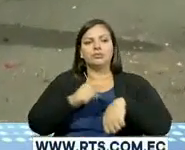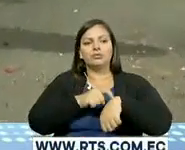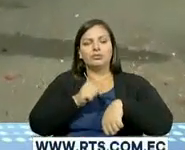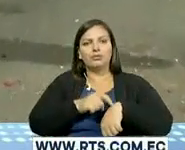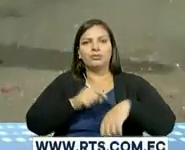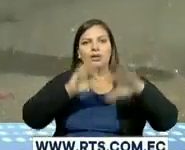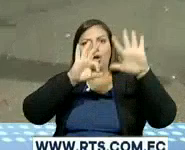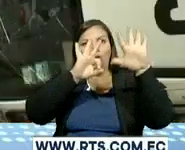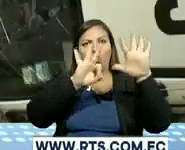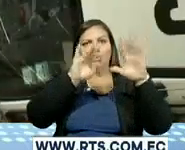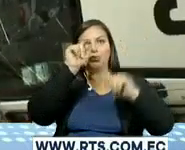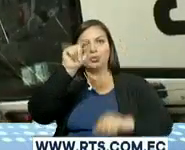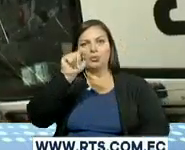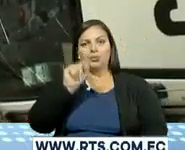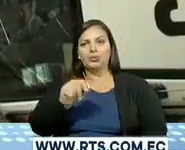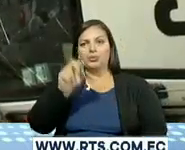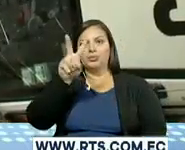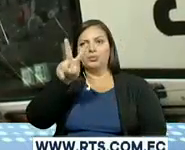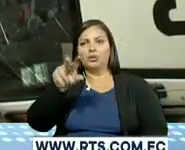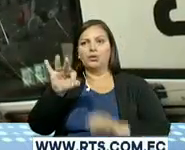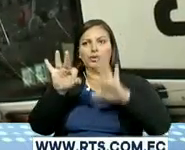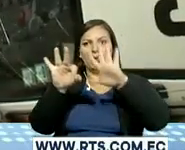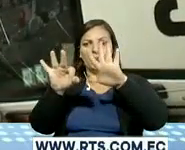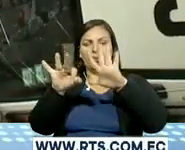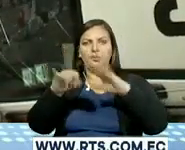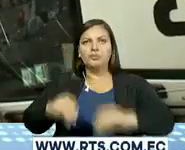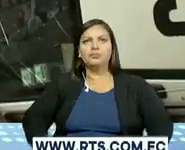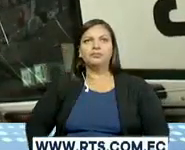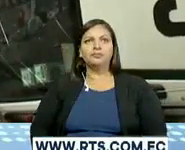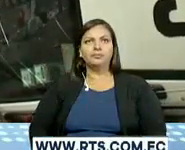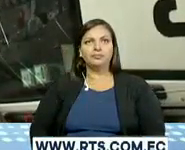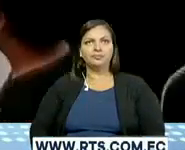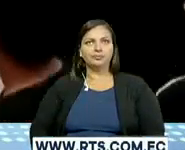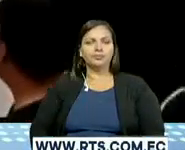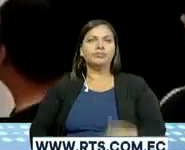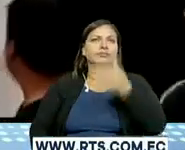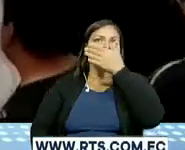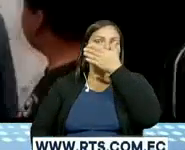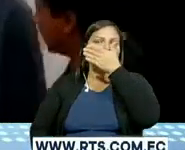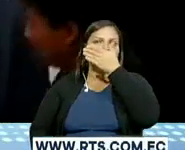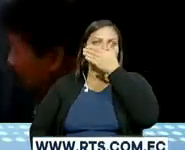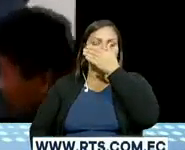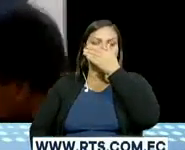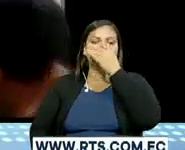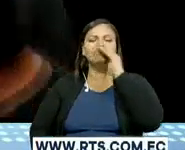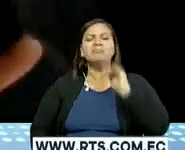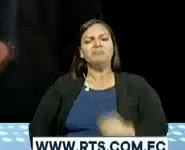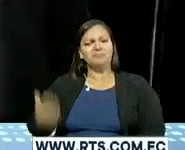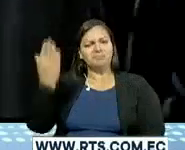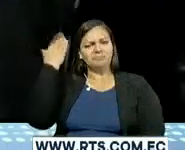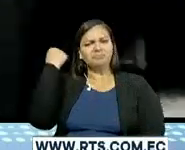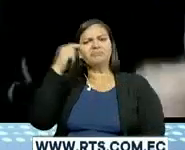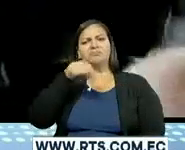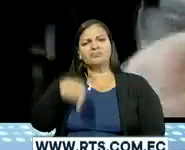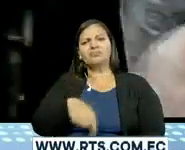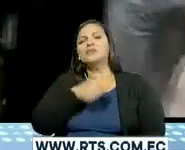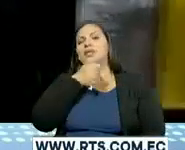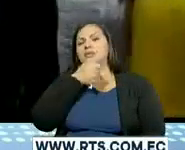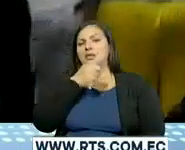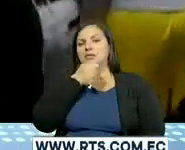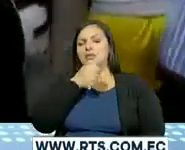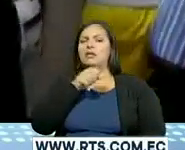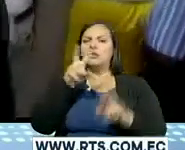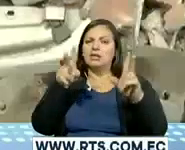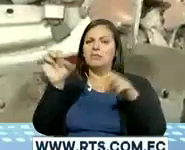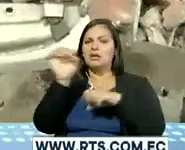punto, como les comentaba, nosotros salimos en algunas veces en este punto acerca de los accidentes. Vamos a hablar con el